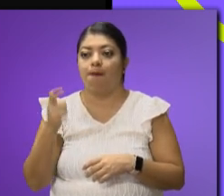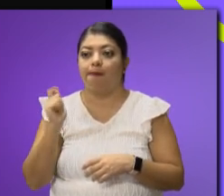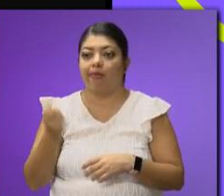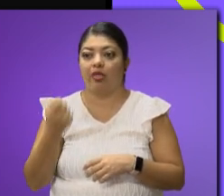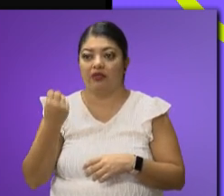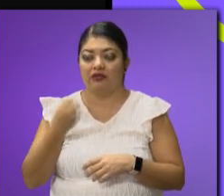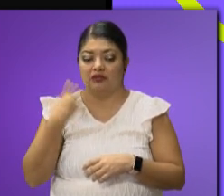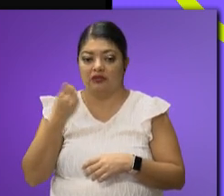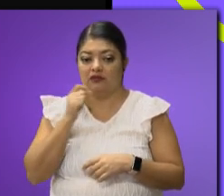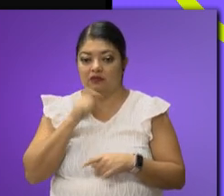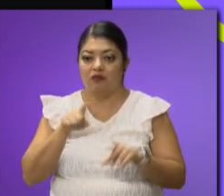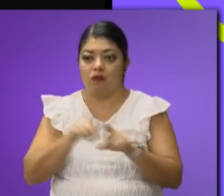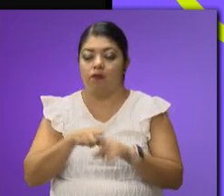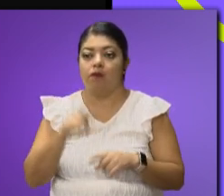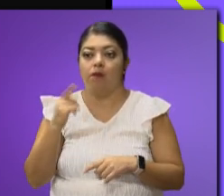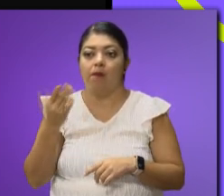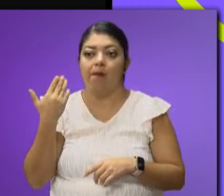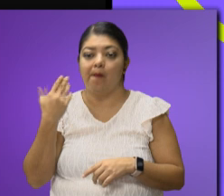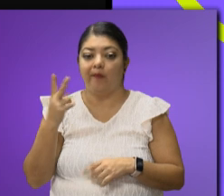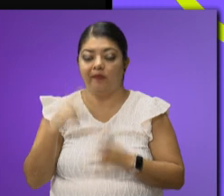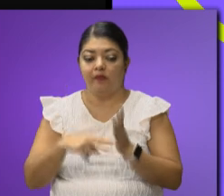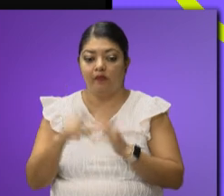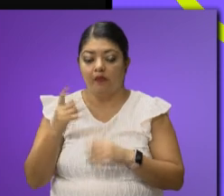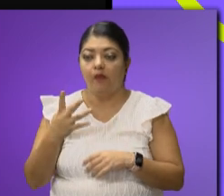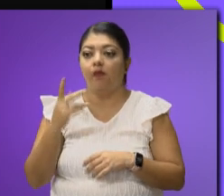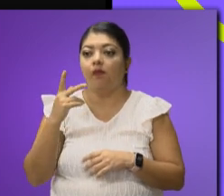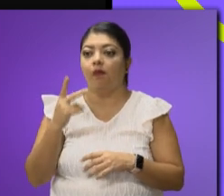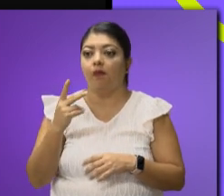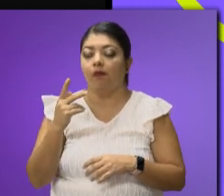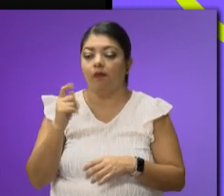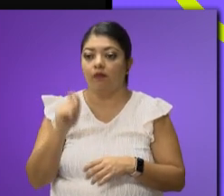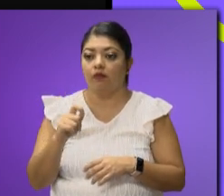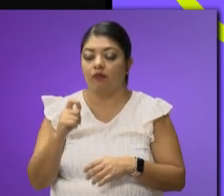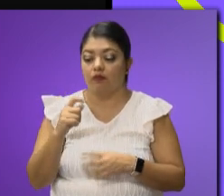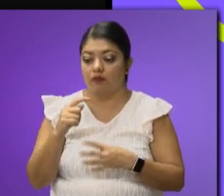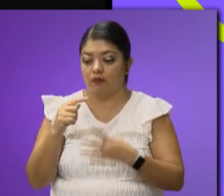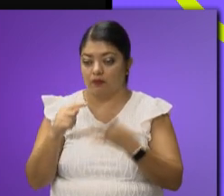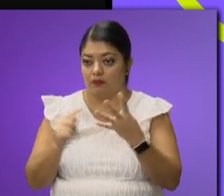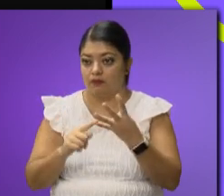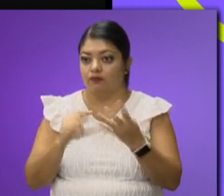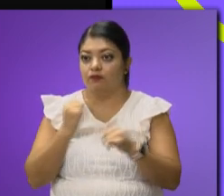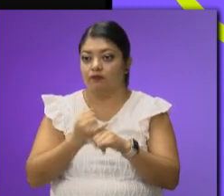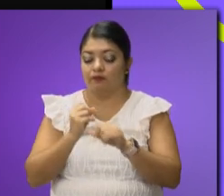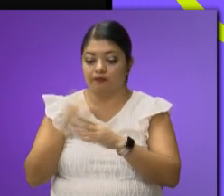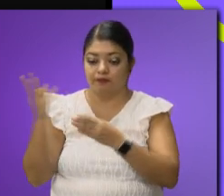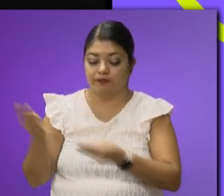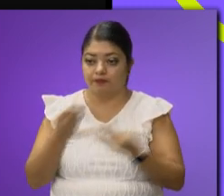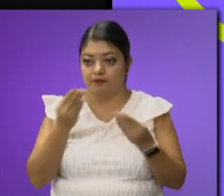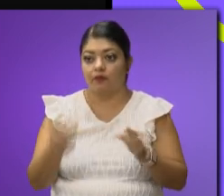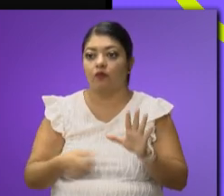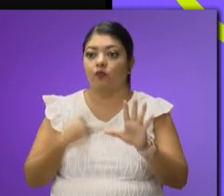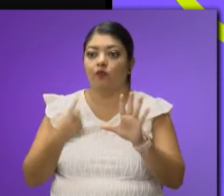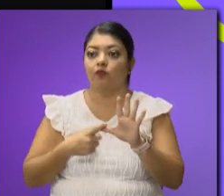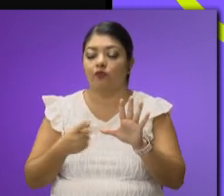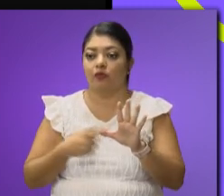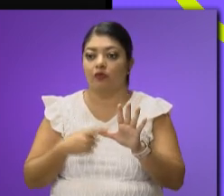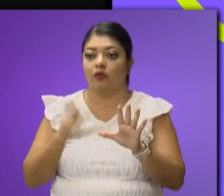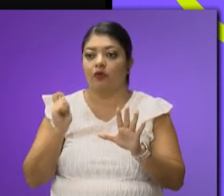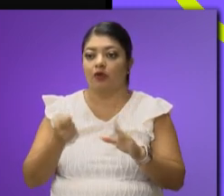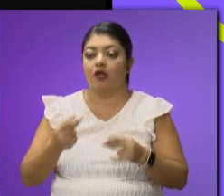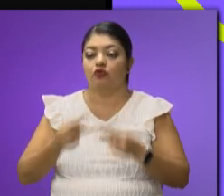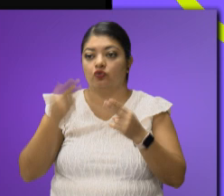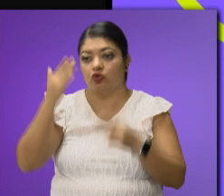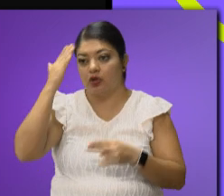10 de julio del 2024. Punto número 4, cuenta y trámite de comunicaciones recibidas. Punto número 5, asuntos